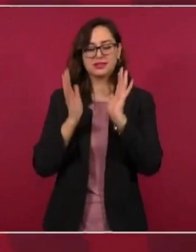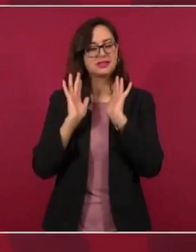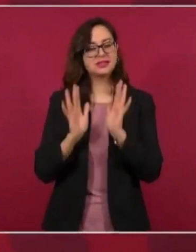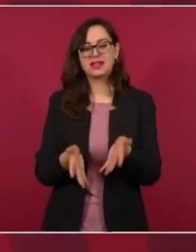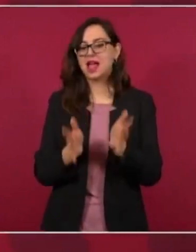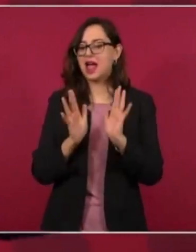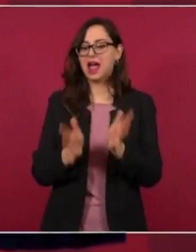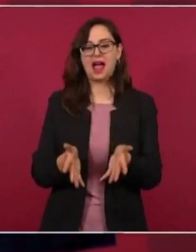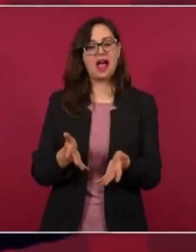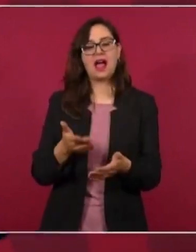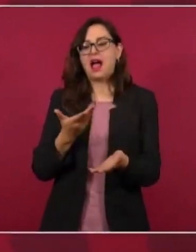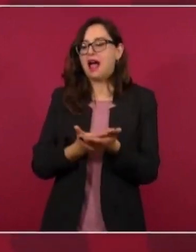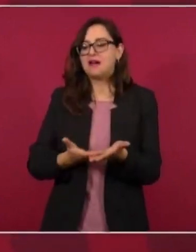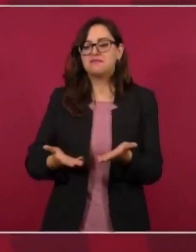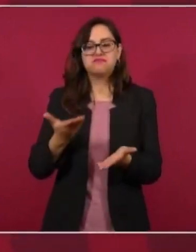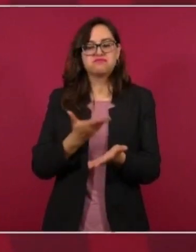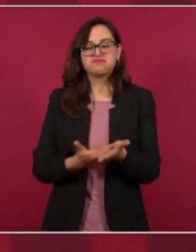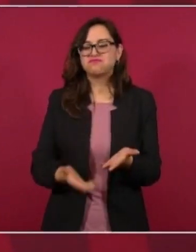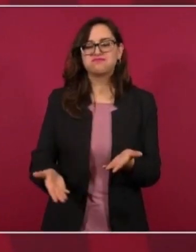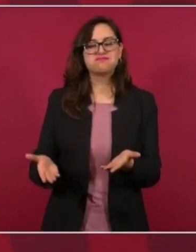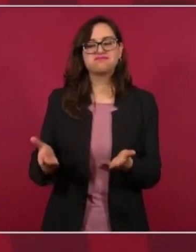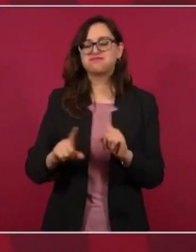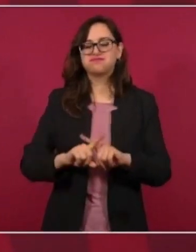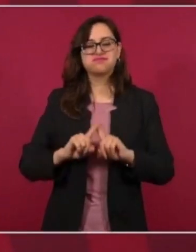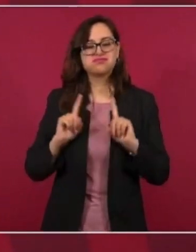Ya no es el tiempo de antes,